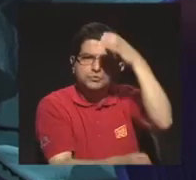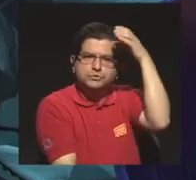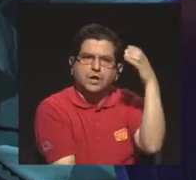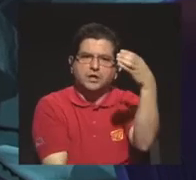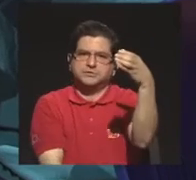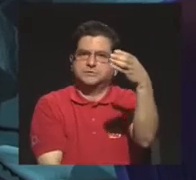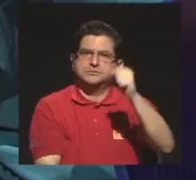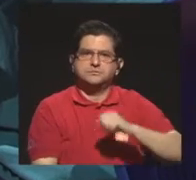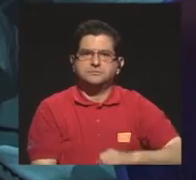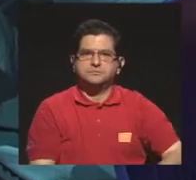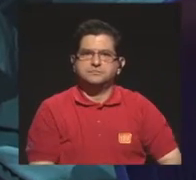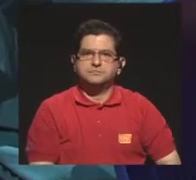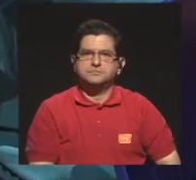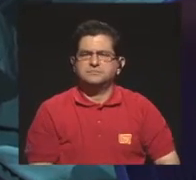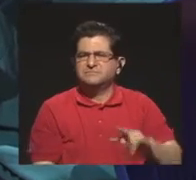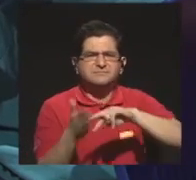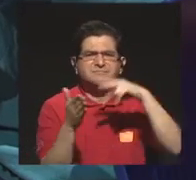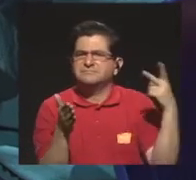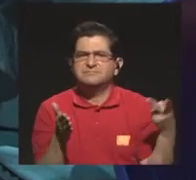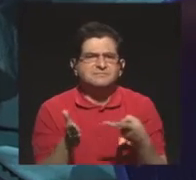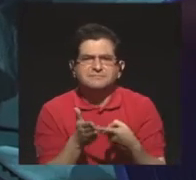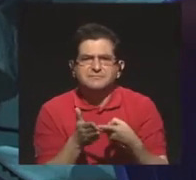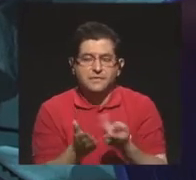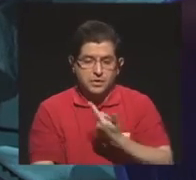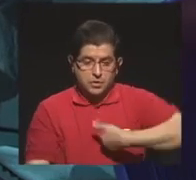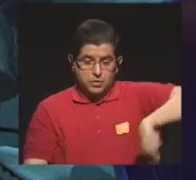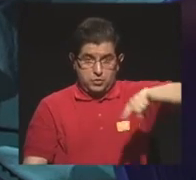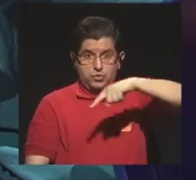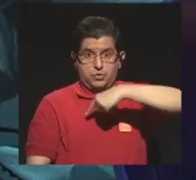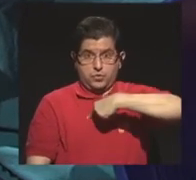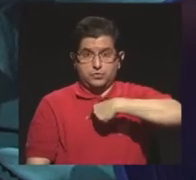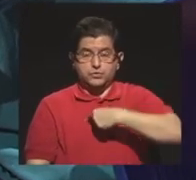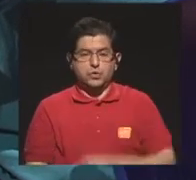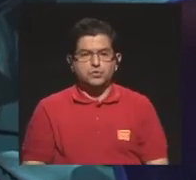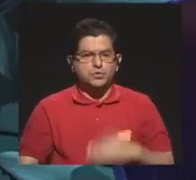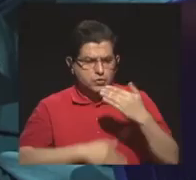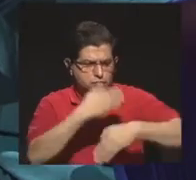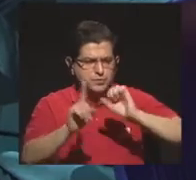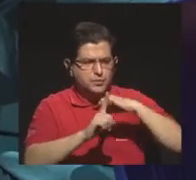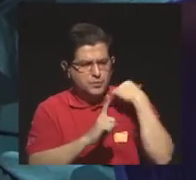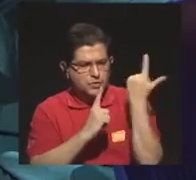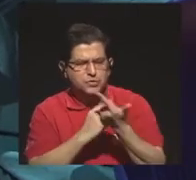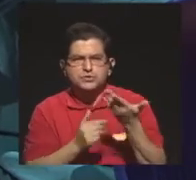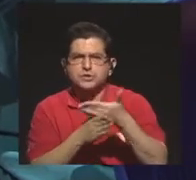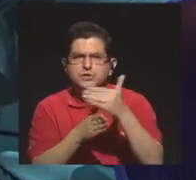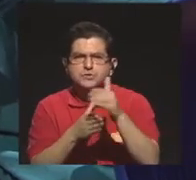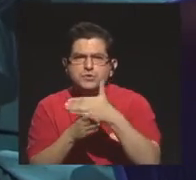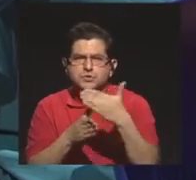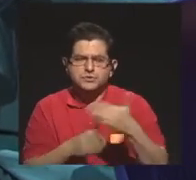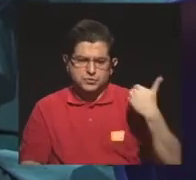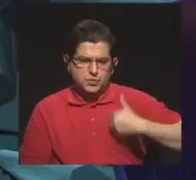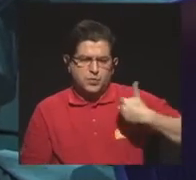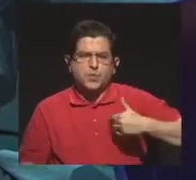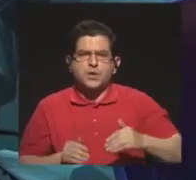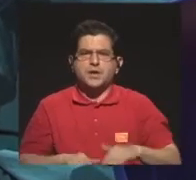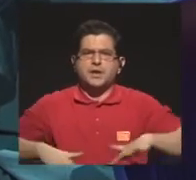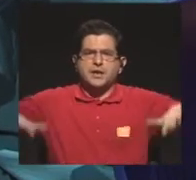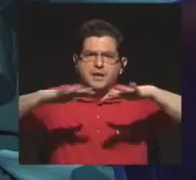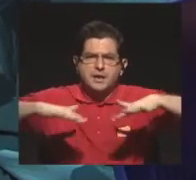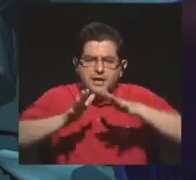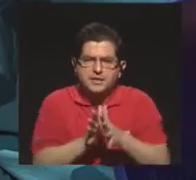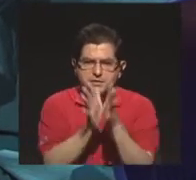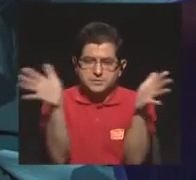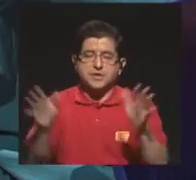cultural, ¿verdad? En términos de que estamos o hemos sido socializadas para distribuir a los hombres en los espacios públicos y las